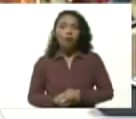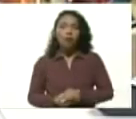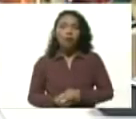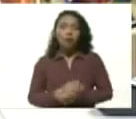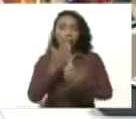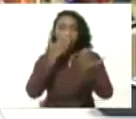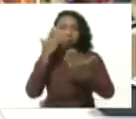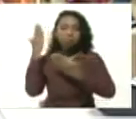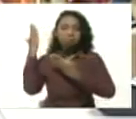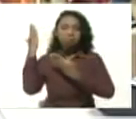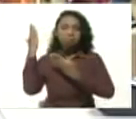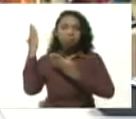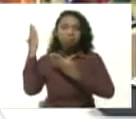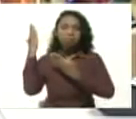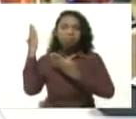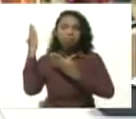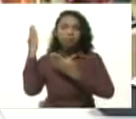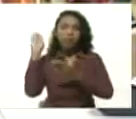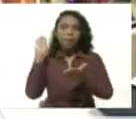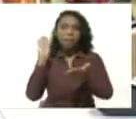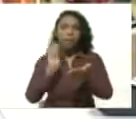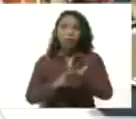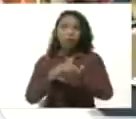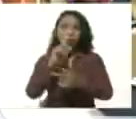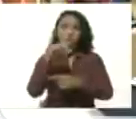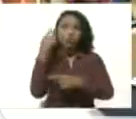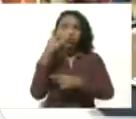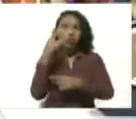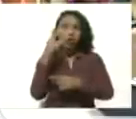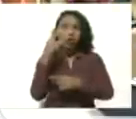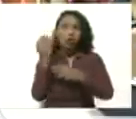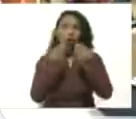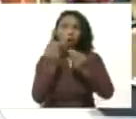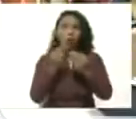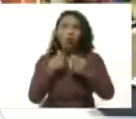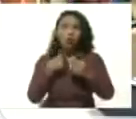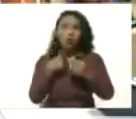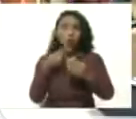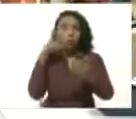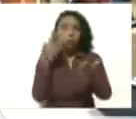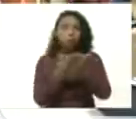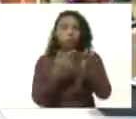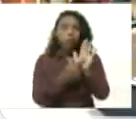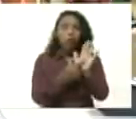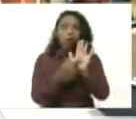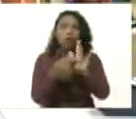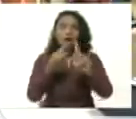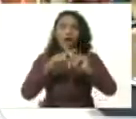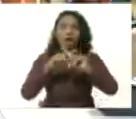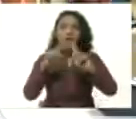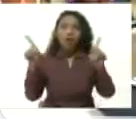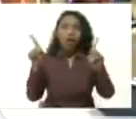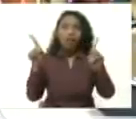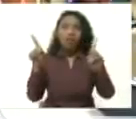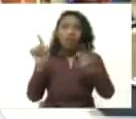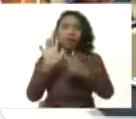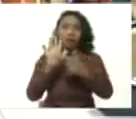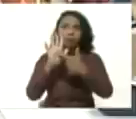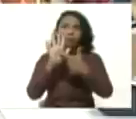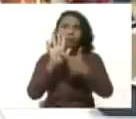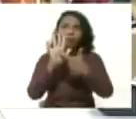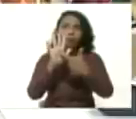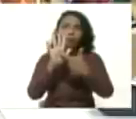Miren esto, me lo pusieron en un solo cartón, vamos a ver cómo hago yo para mostrarlo diferenciado.